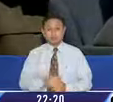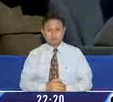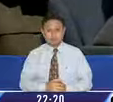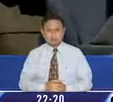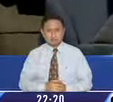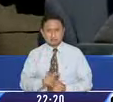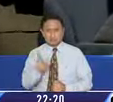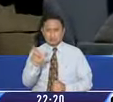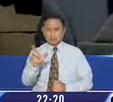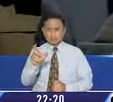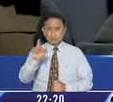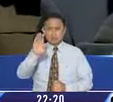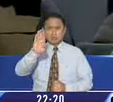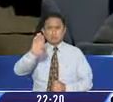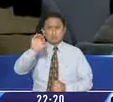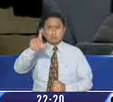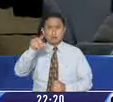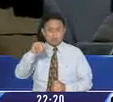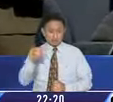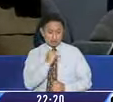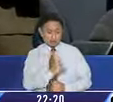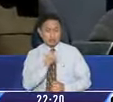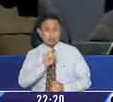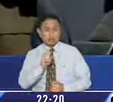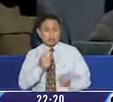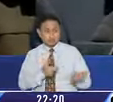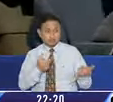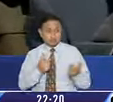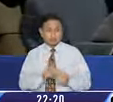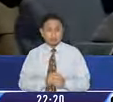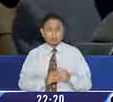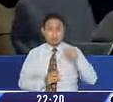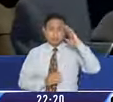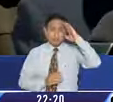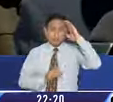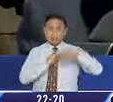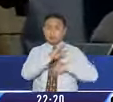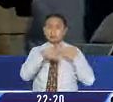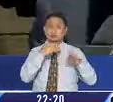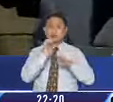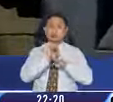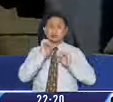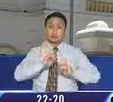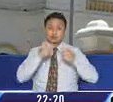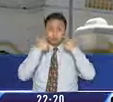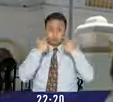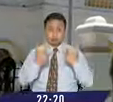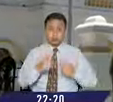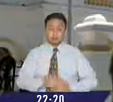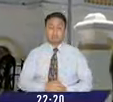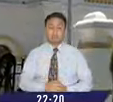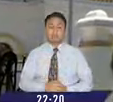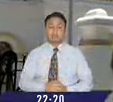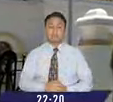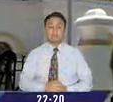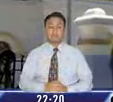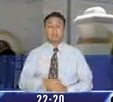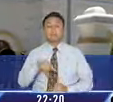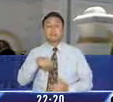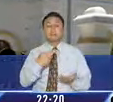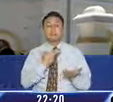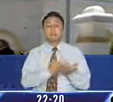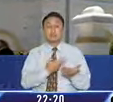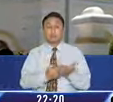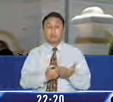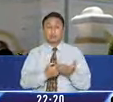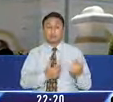que tener también esos niveles de respuesta. Y la policía a nivel nacional estamos en alerta máxima. Se trata de mesas conjuntas entre